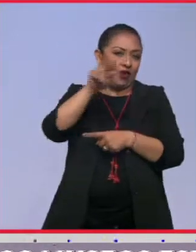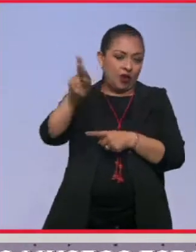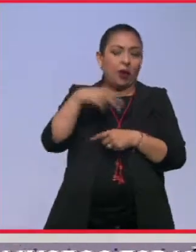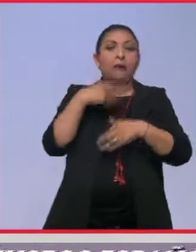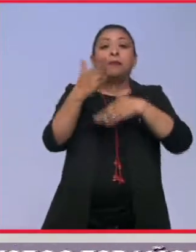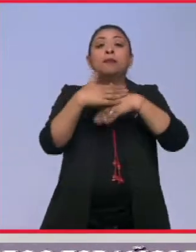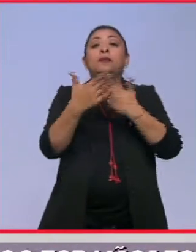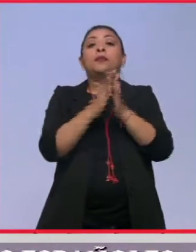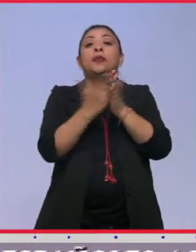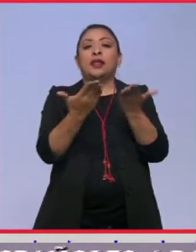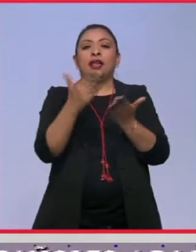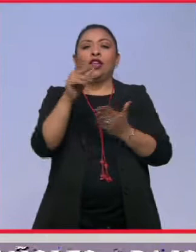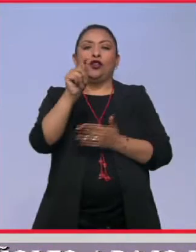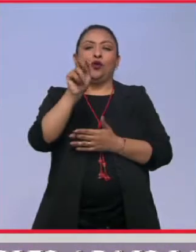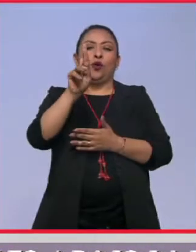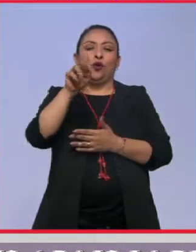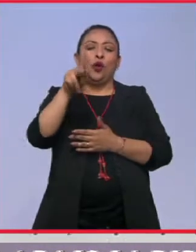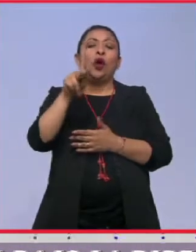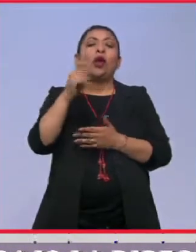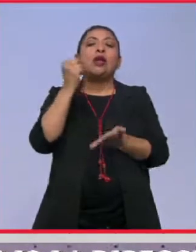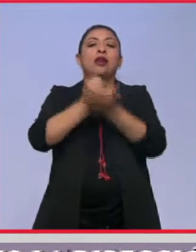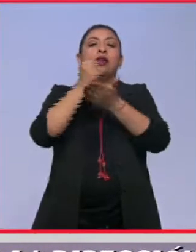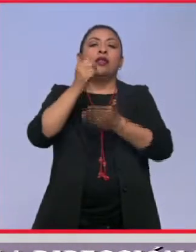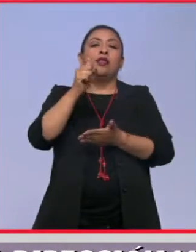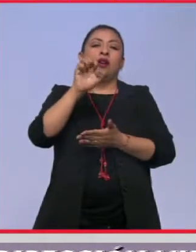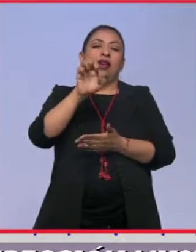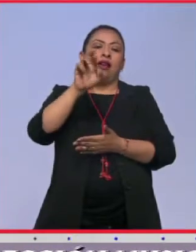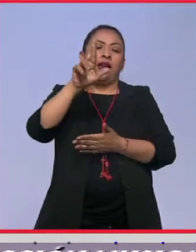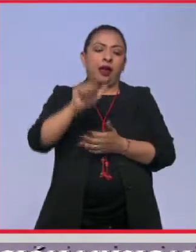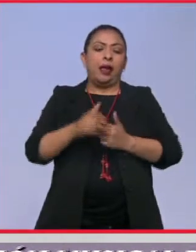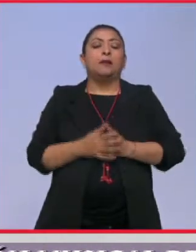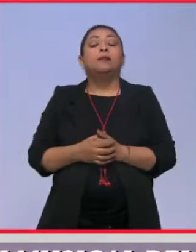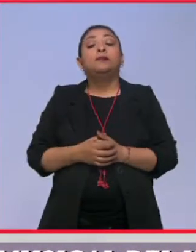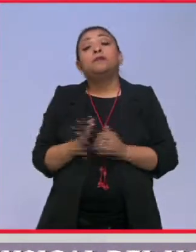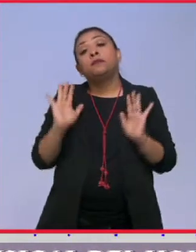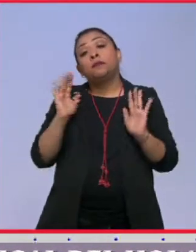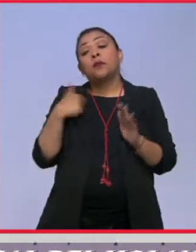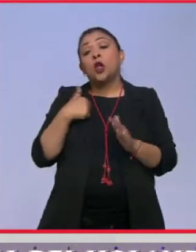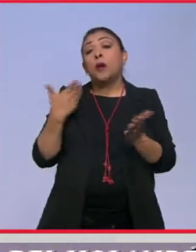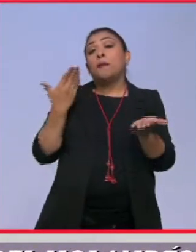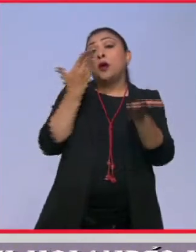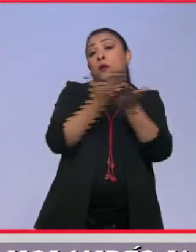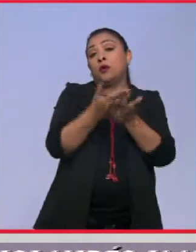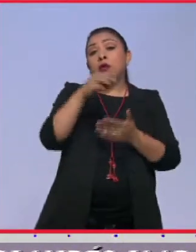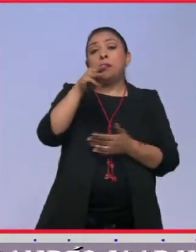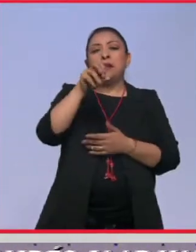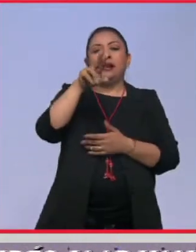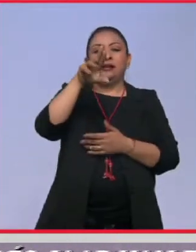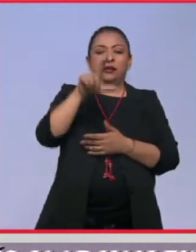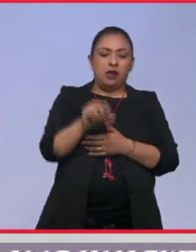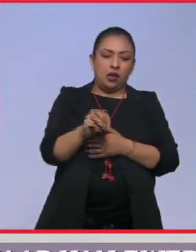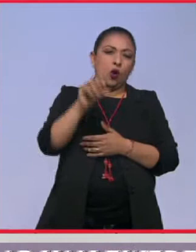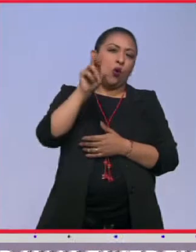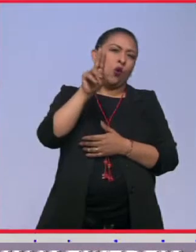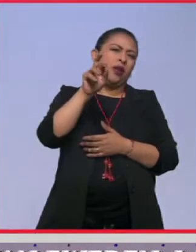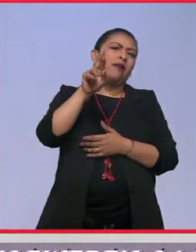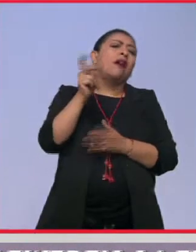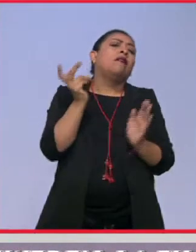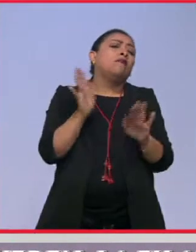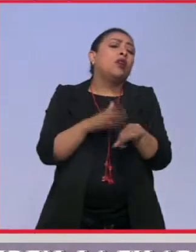Antonio Turok será con Editorial ERA. Yo le propuse a Marcelo Uribe que por